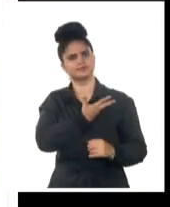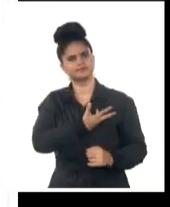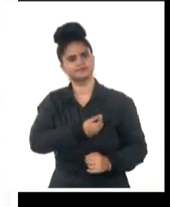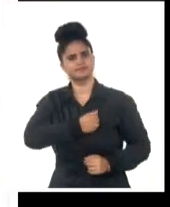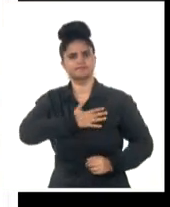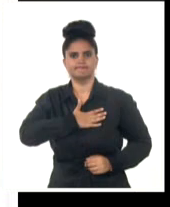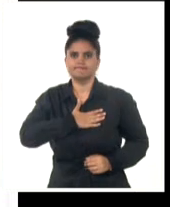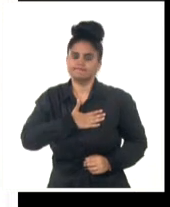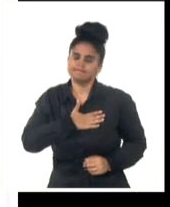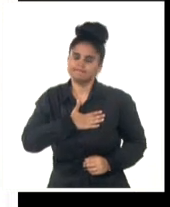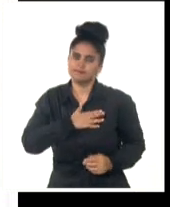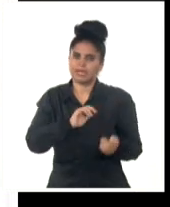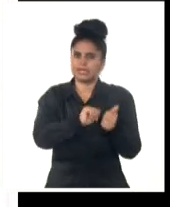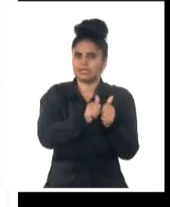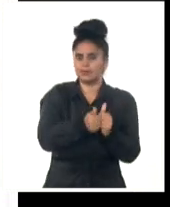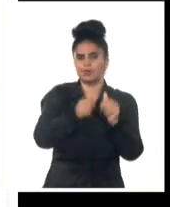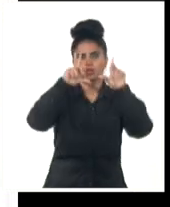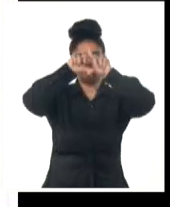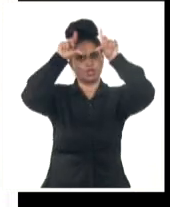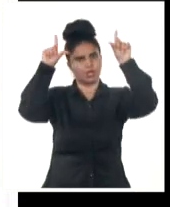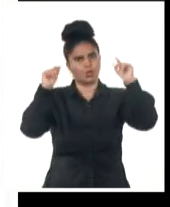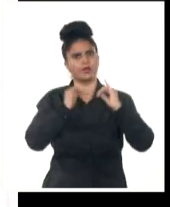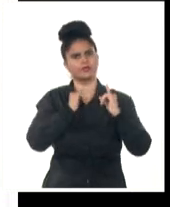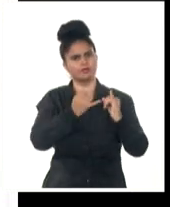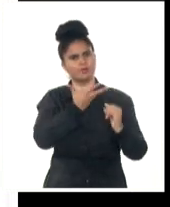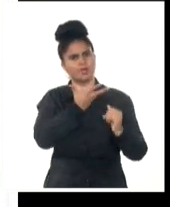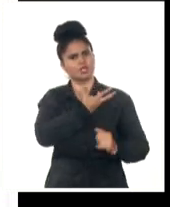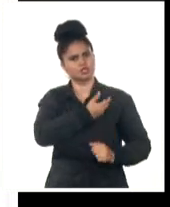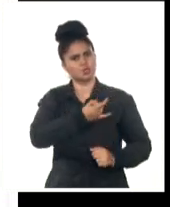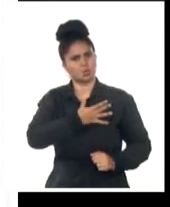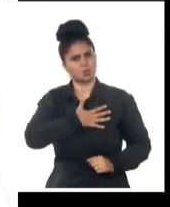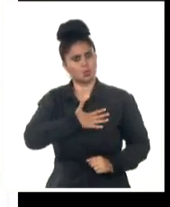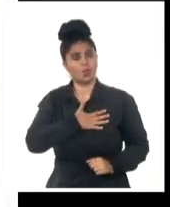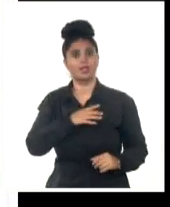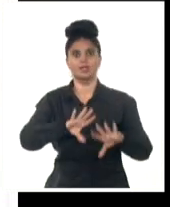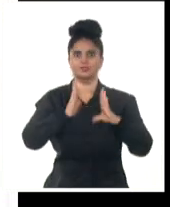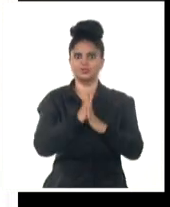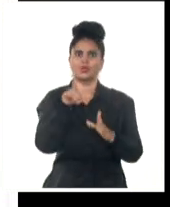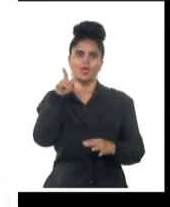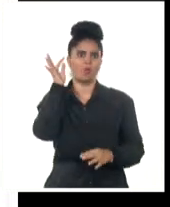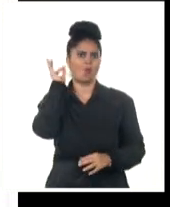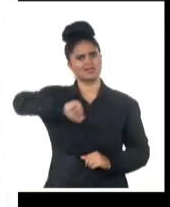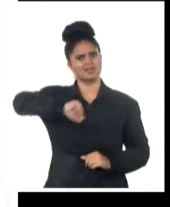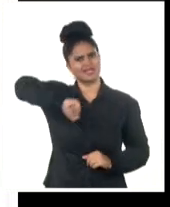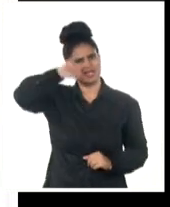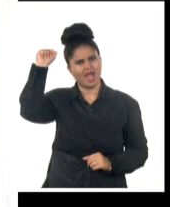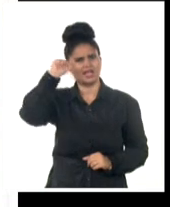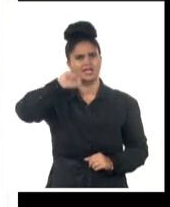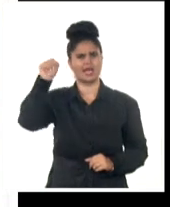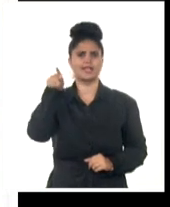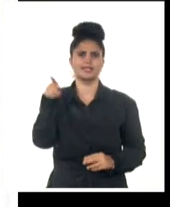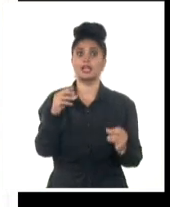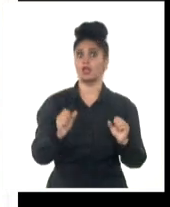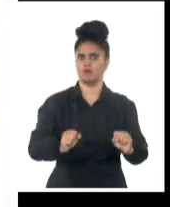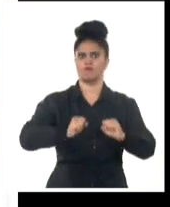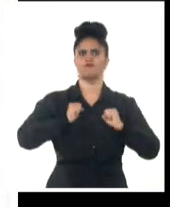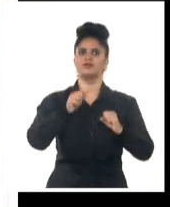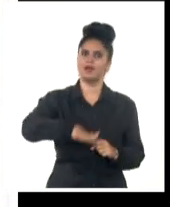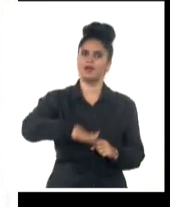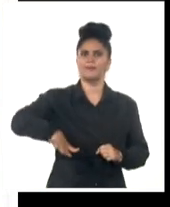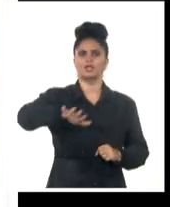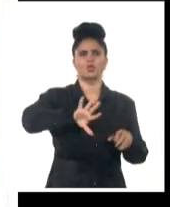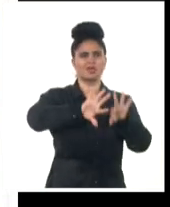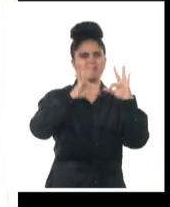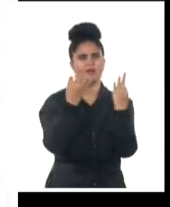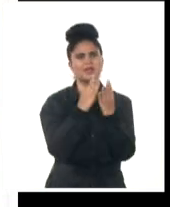movimiento deportivo cubano, resaltando sus logros atléticos y transmitiendo fuerzas y apoyo a sus familiares y amigos en un momento tan